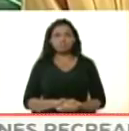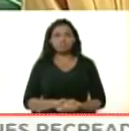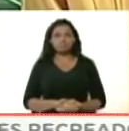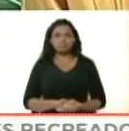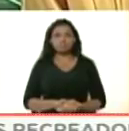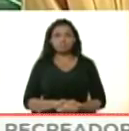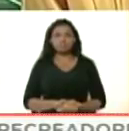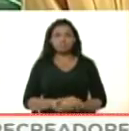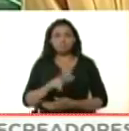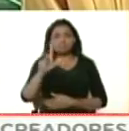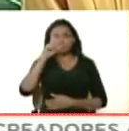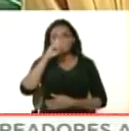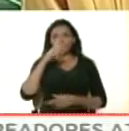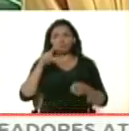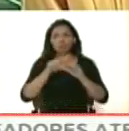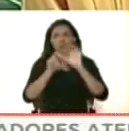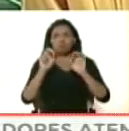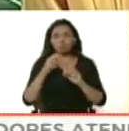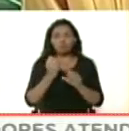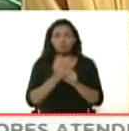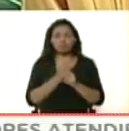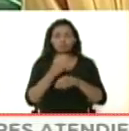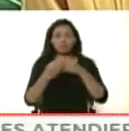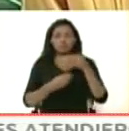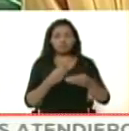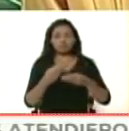Hace 3 años hicieron ese trabajo. El